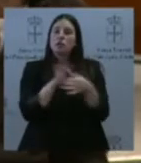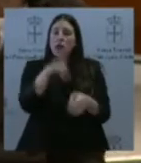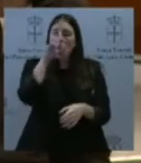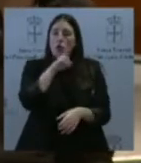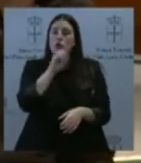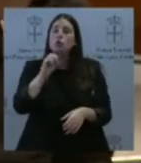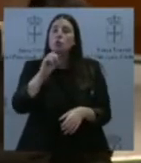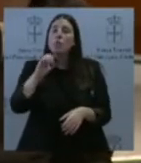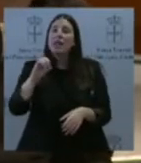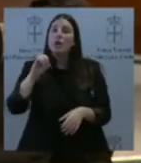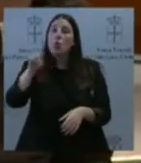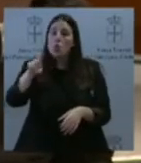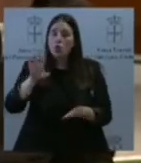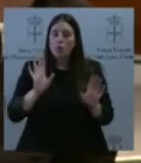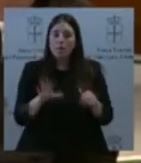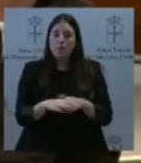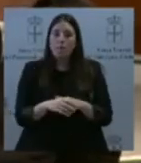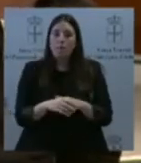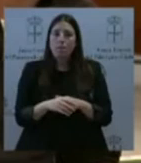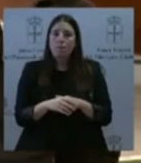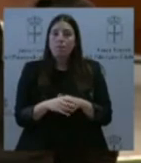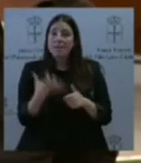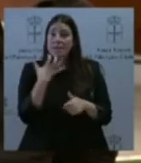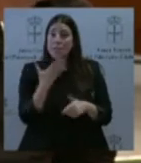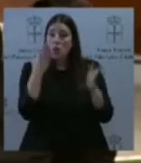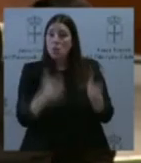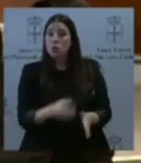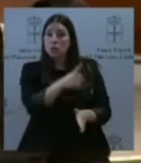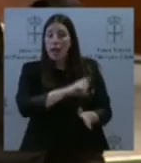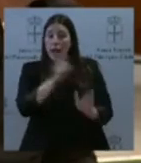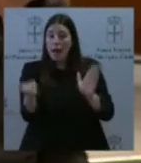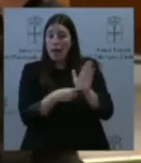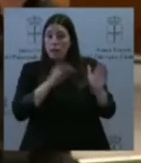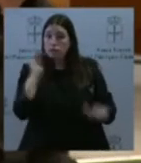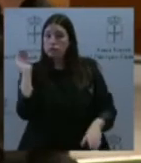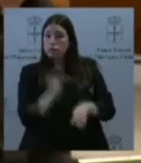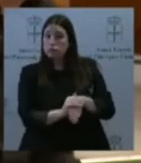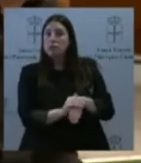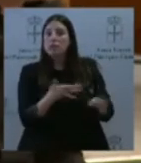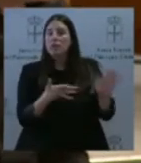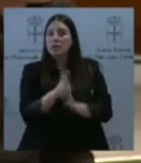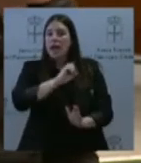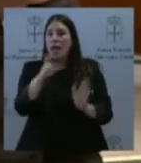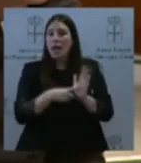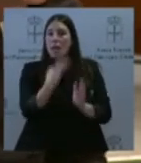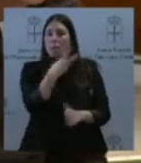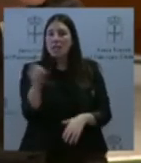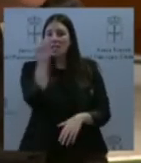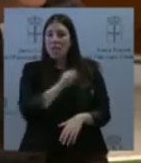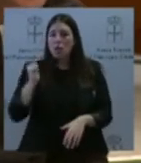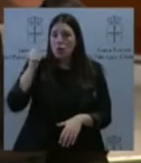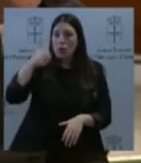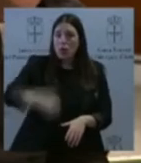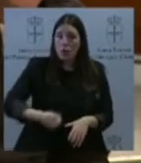2001. Si usted se ciñe a la ley, efectivamente, es una ley que lleva más de 20 años desfasada. ¿Por qué no la cambian ustedes? ¿Por qué no vamos